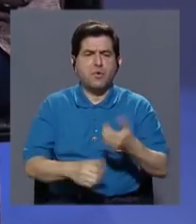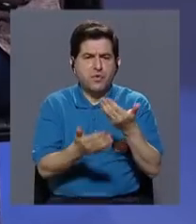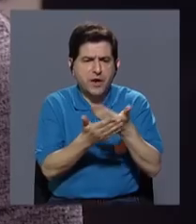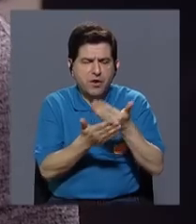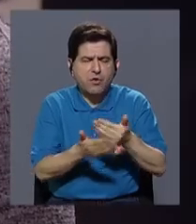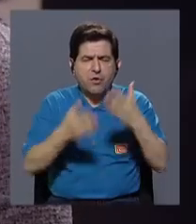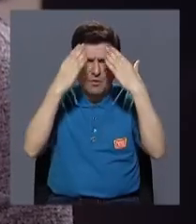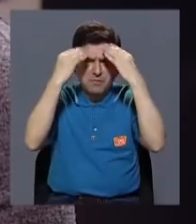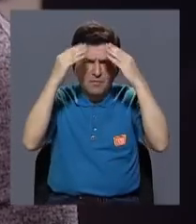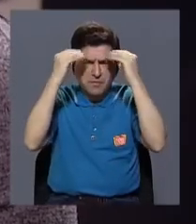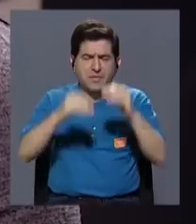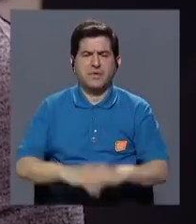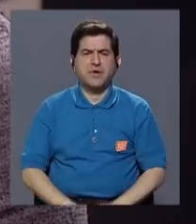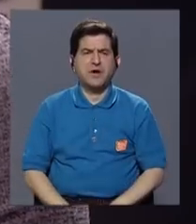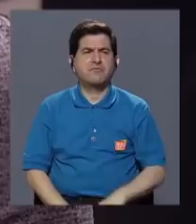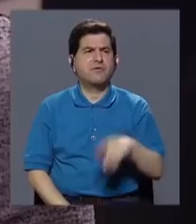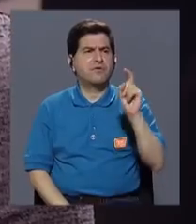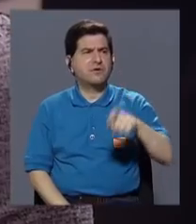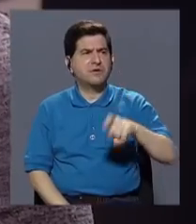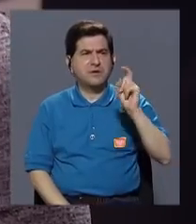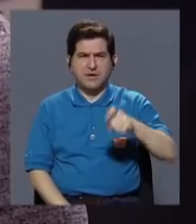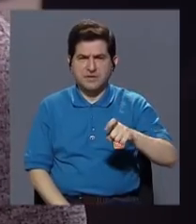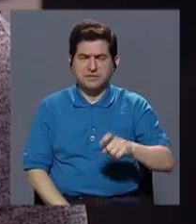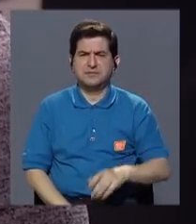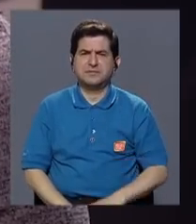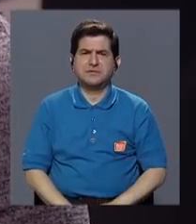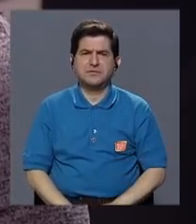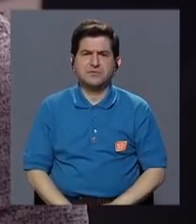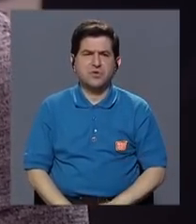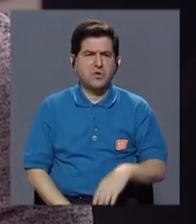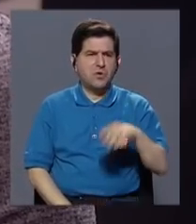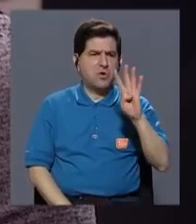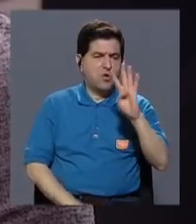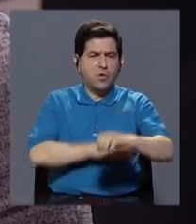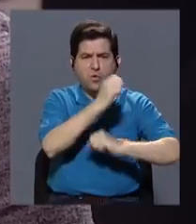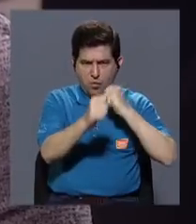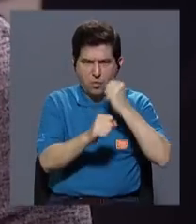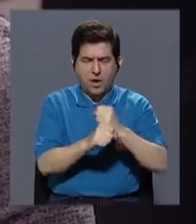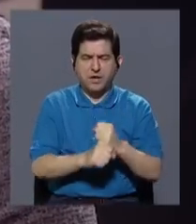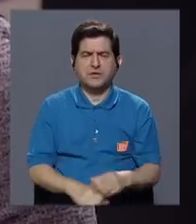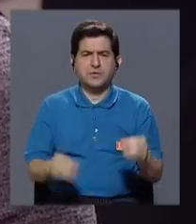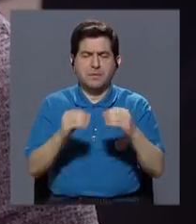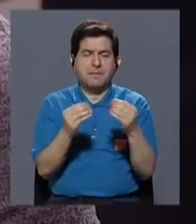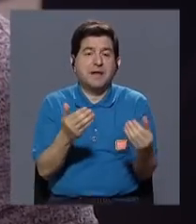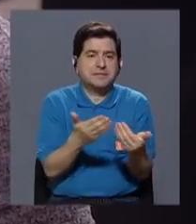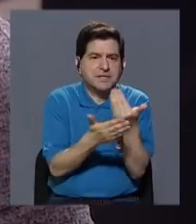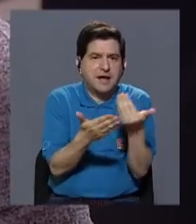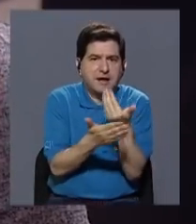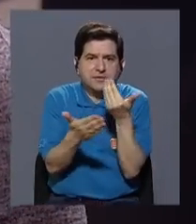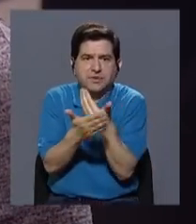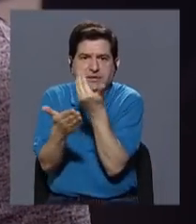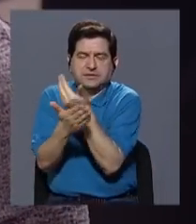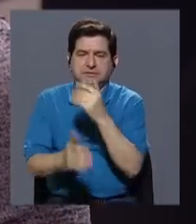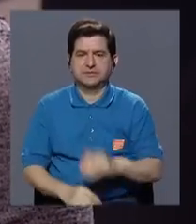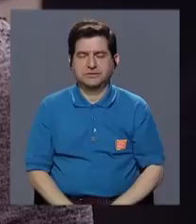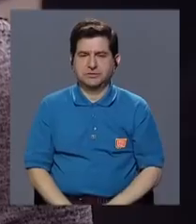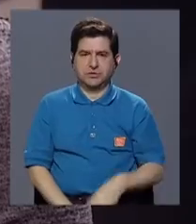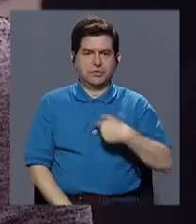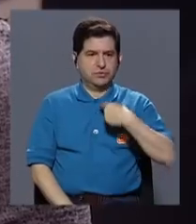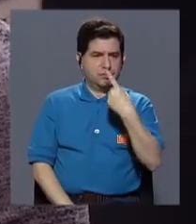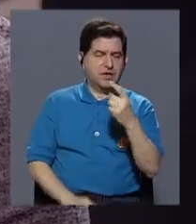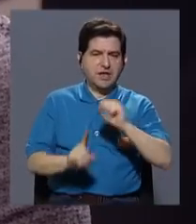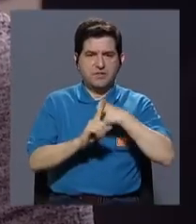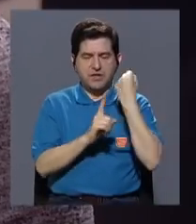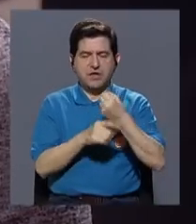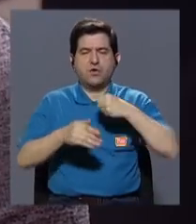datos de revisar tal fueron cuatro años más actualizaciones porque a ver habló de